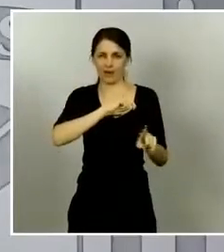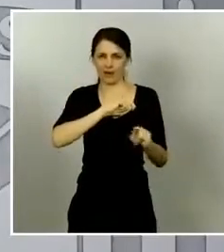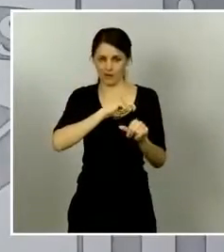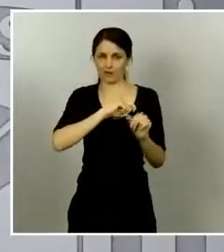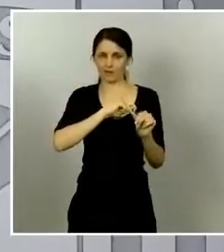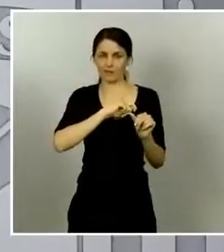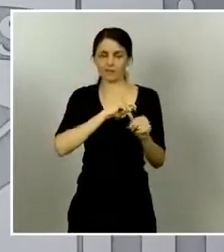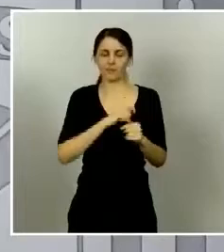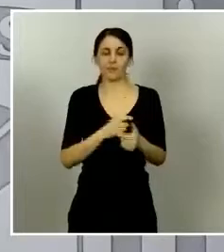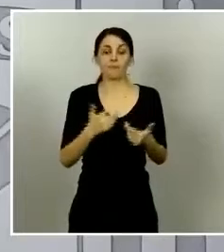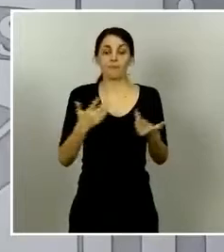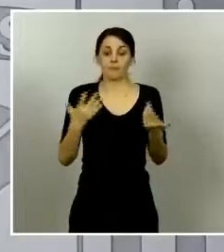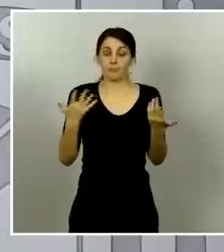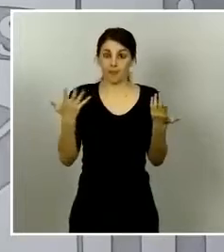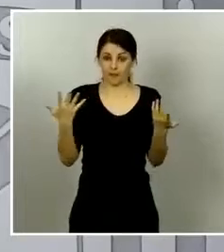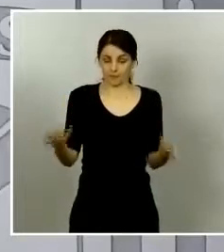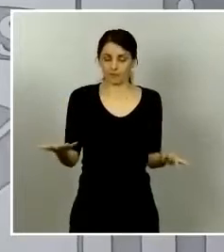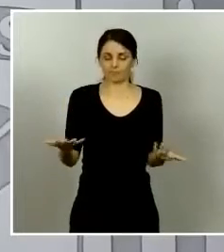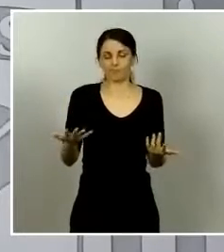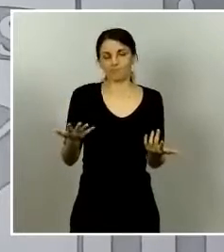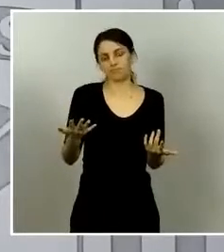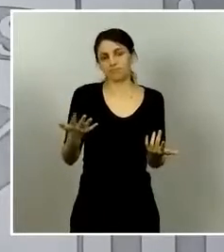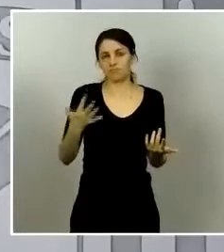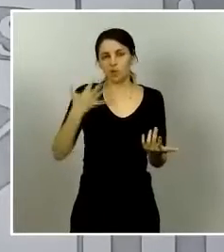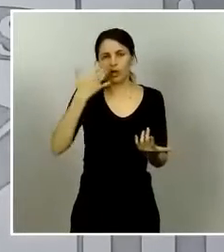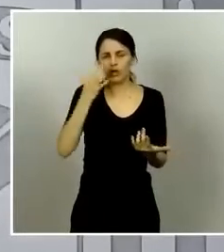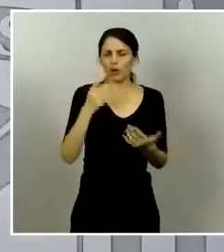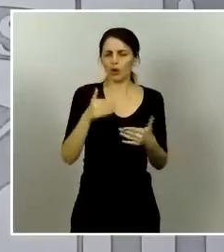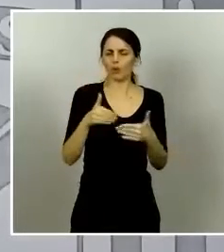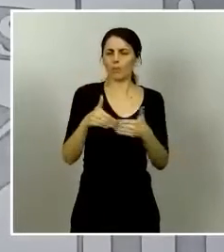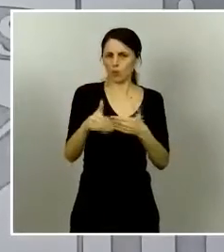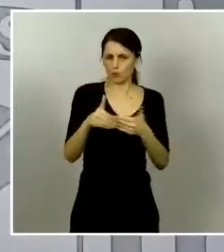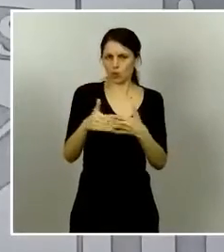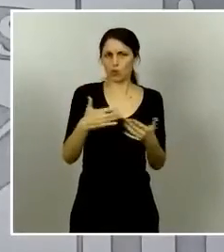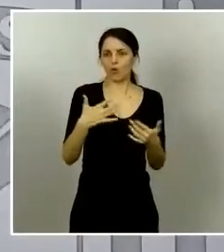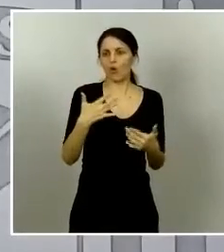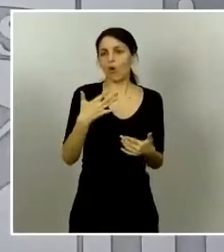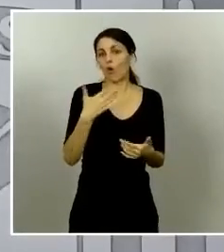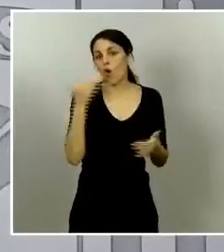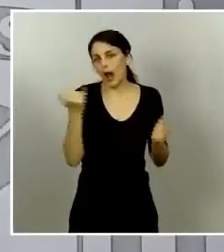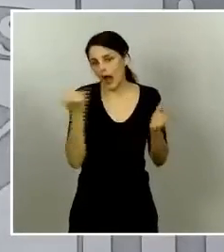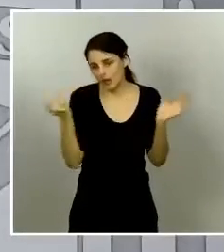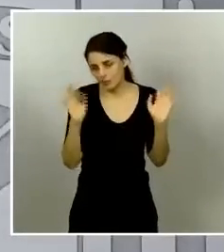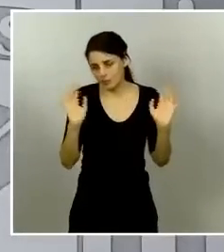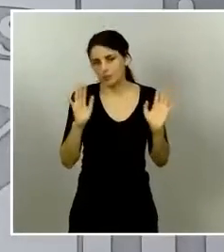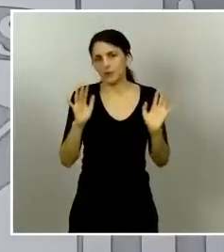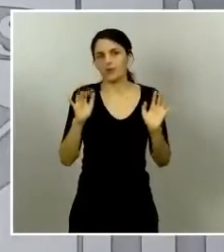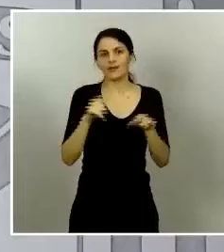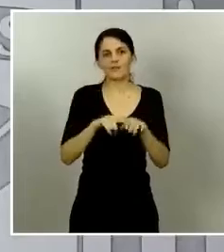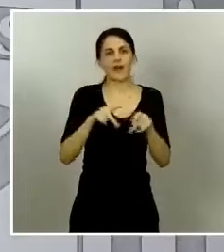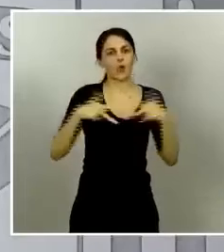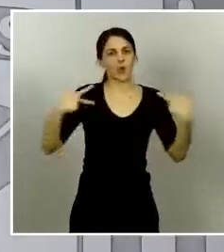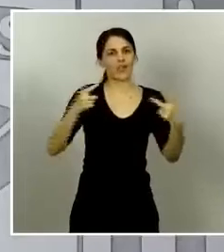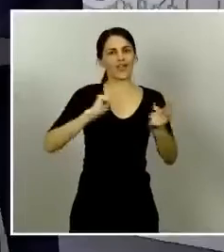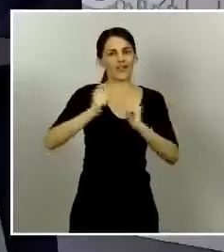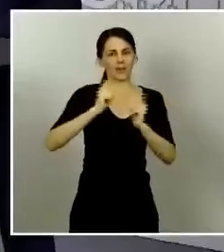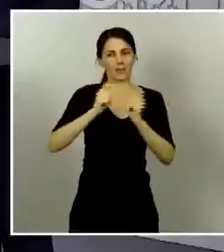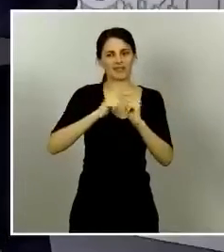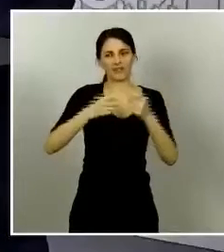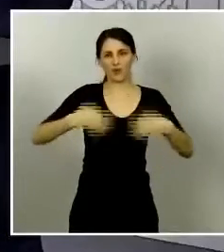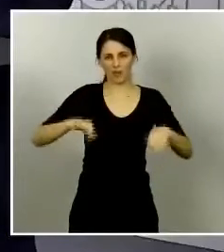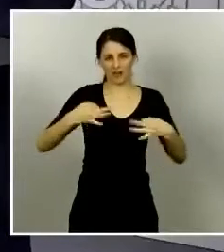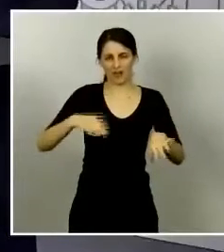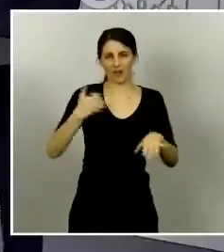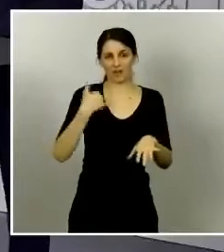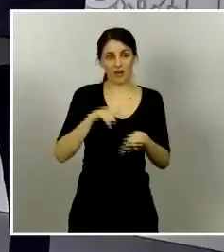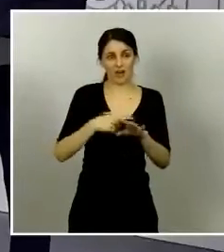a lo que España desde el primer momento había decidido. En cualquier caso, creo que en los próximos días, ojalá, podamos